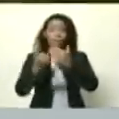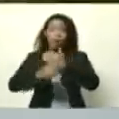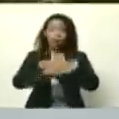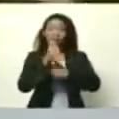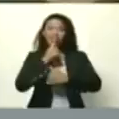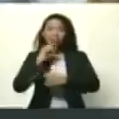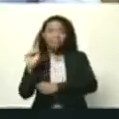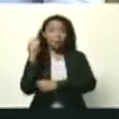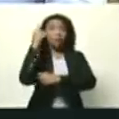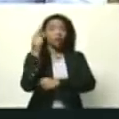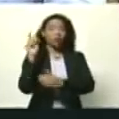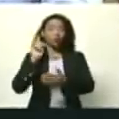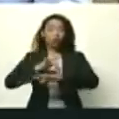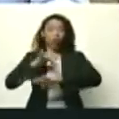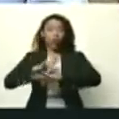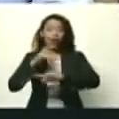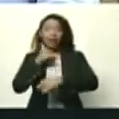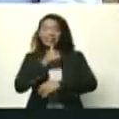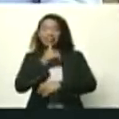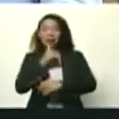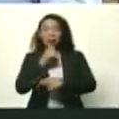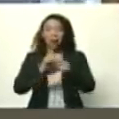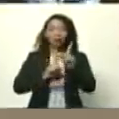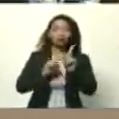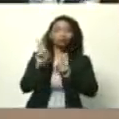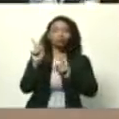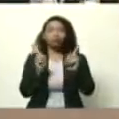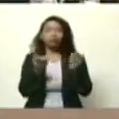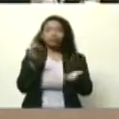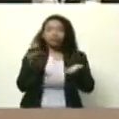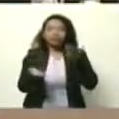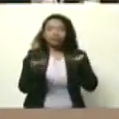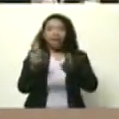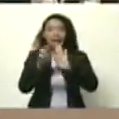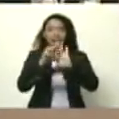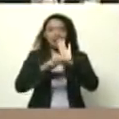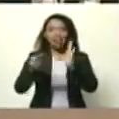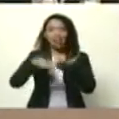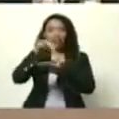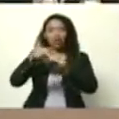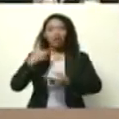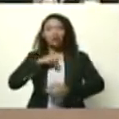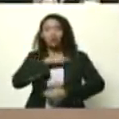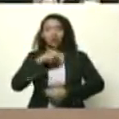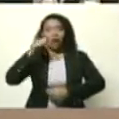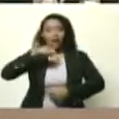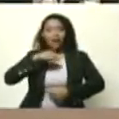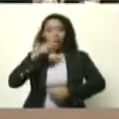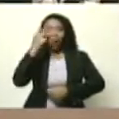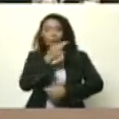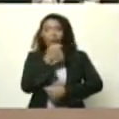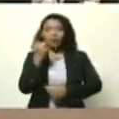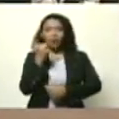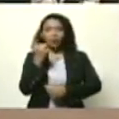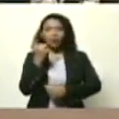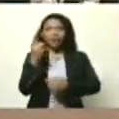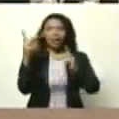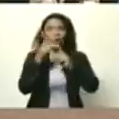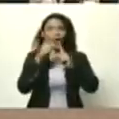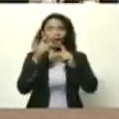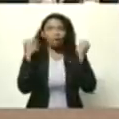quedó primero, que le tocará a quienes miden a nivel nacional, lo que sí le puedo decir es que tuvimos una ocupación hotelera y de posadas de